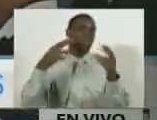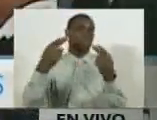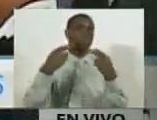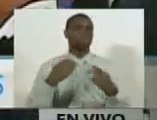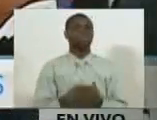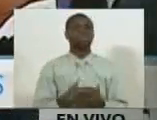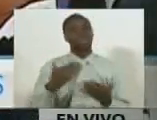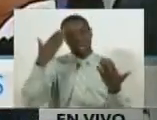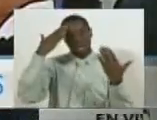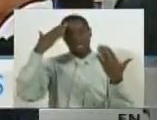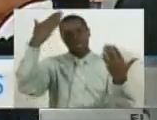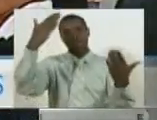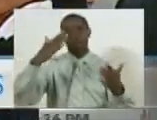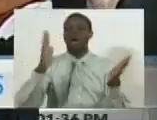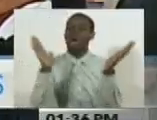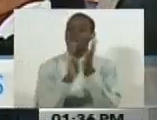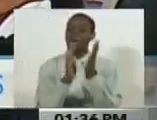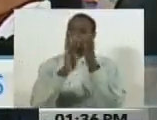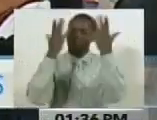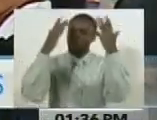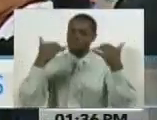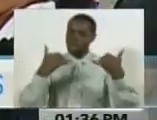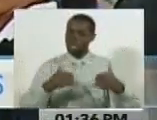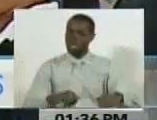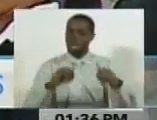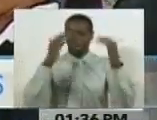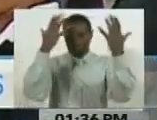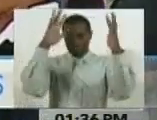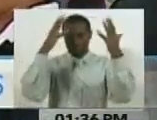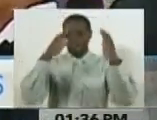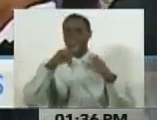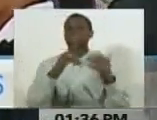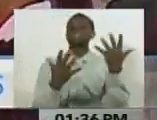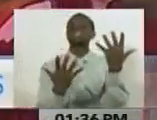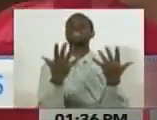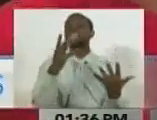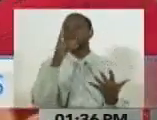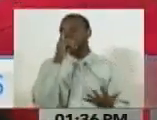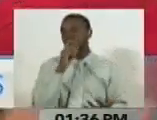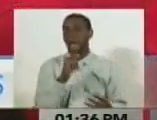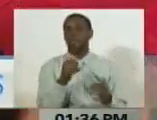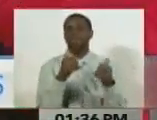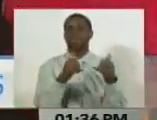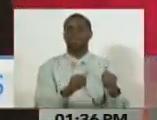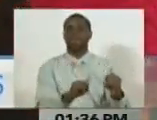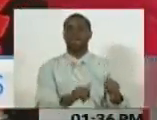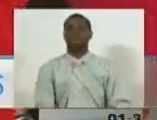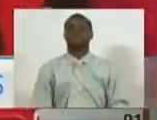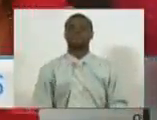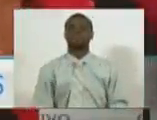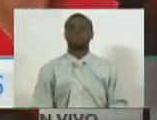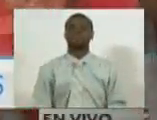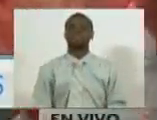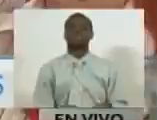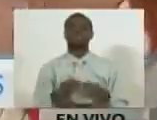saludo desde aquí. Vamos a dar un aplauso a la hija de 15 años. 15 años. De